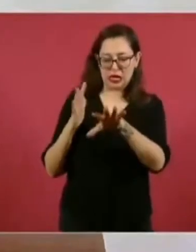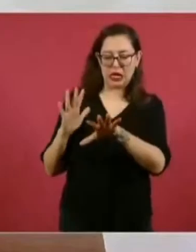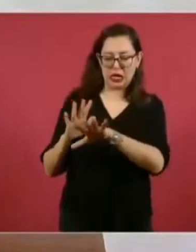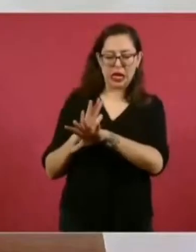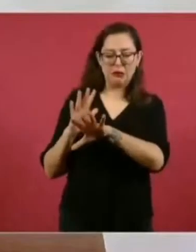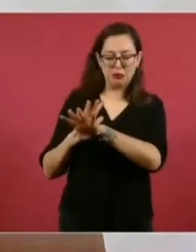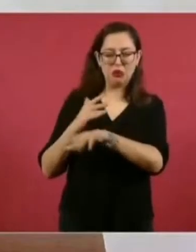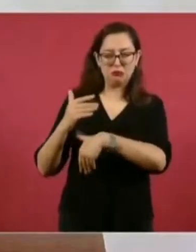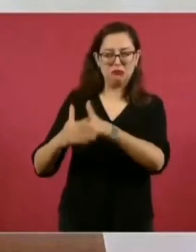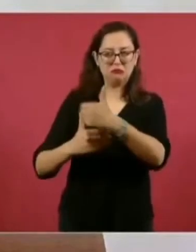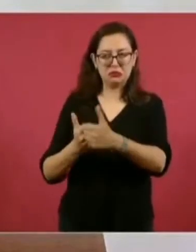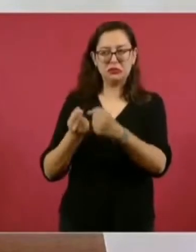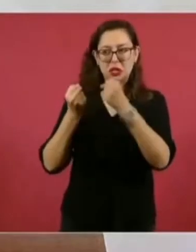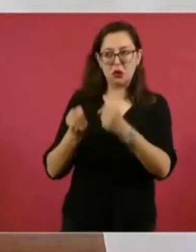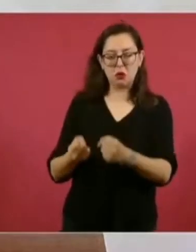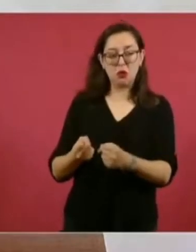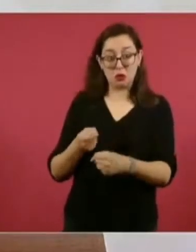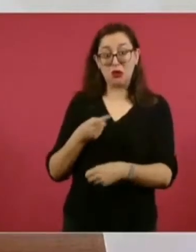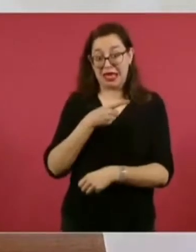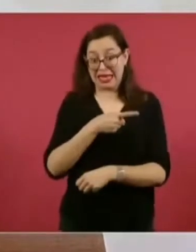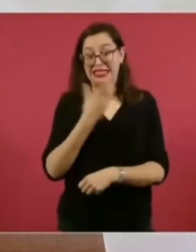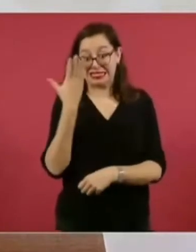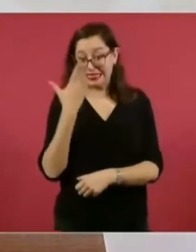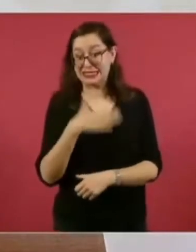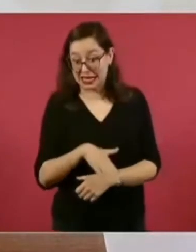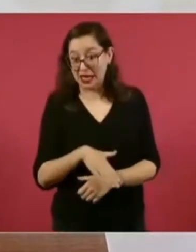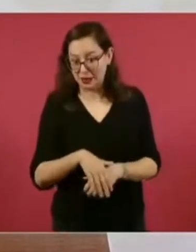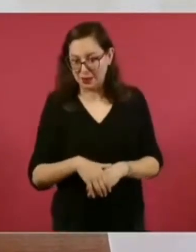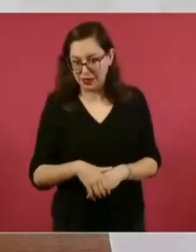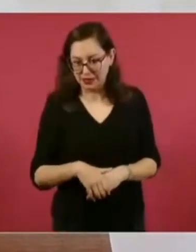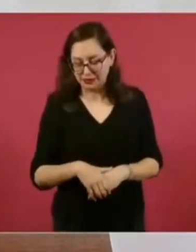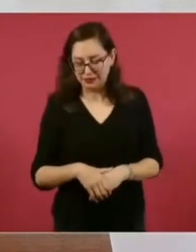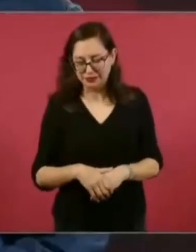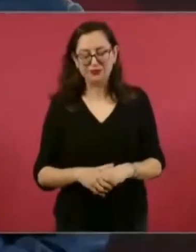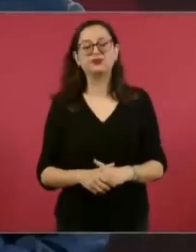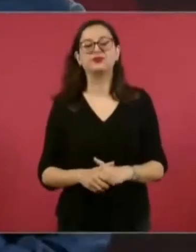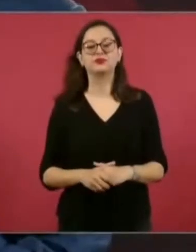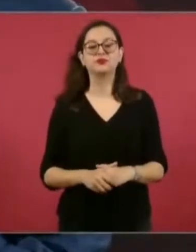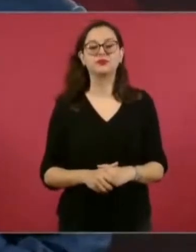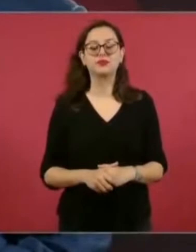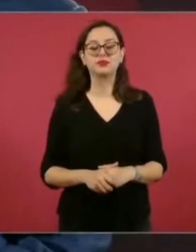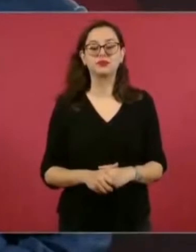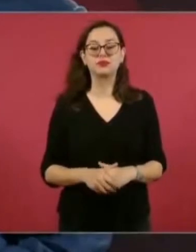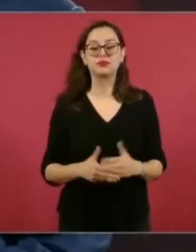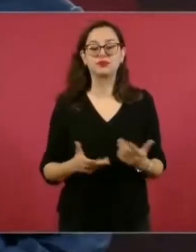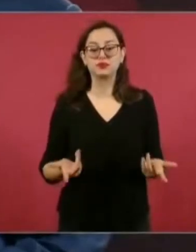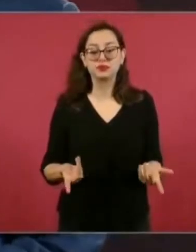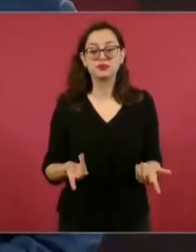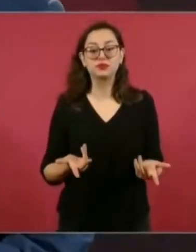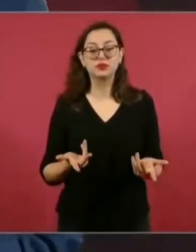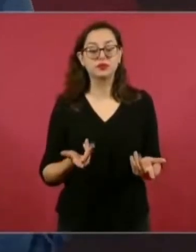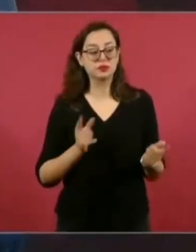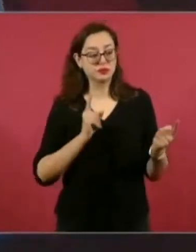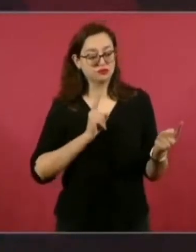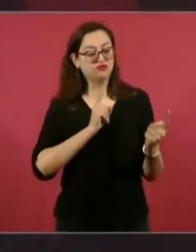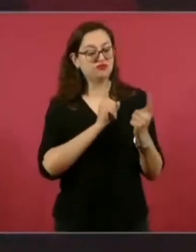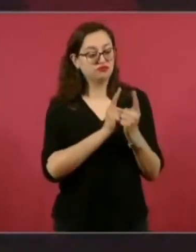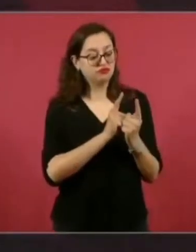México. Entonces, cuando nos conocemos